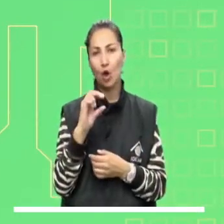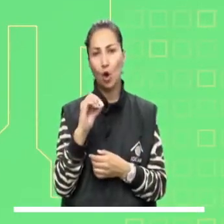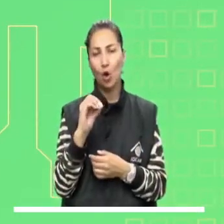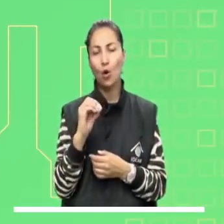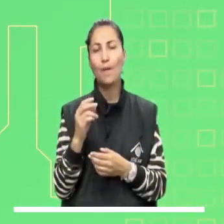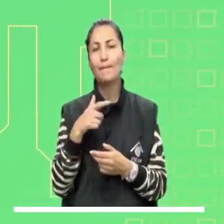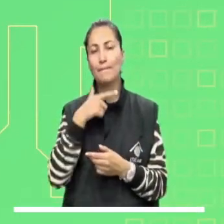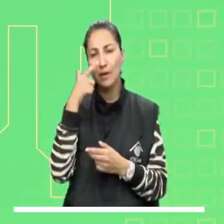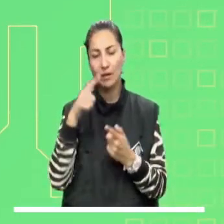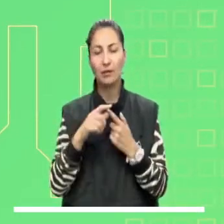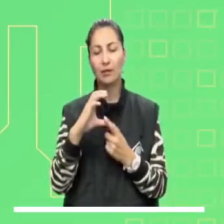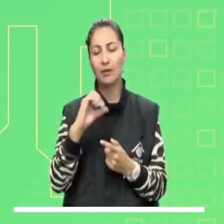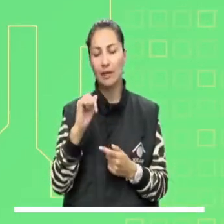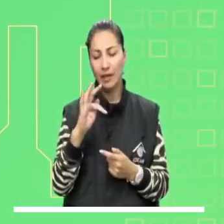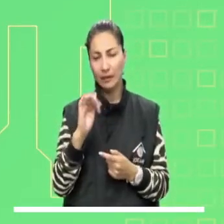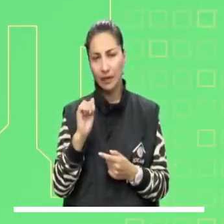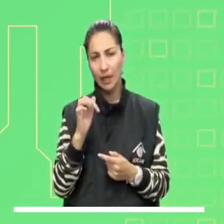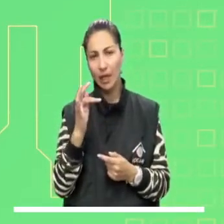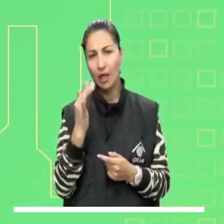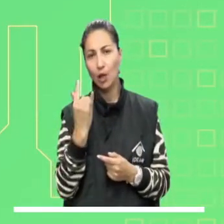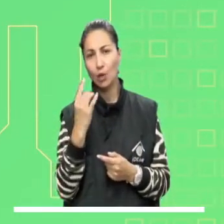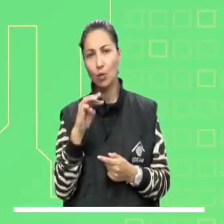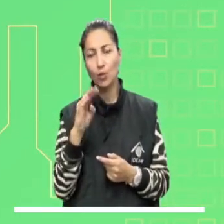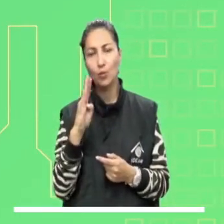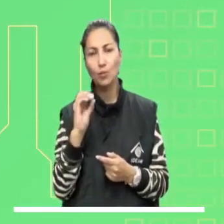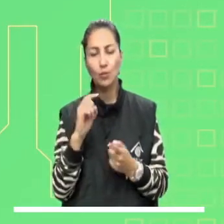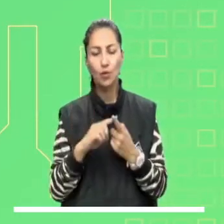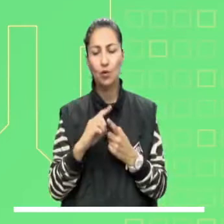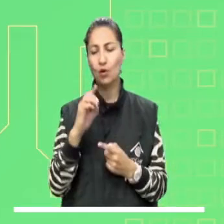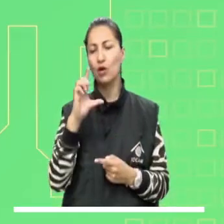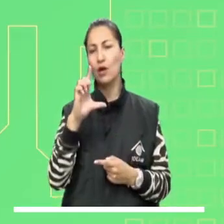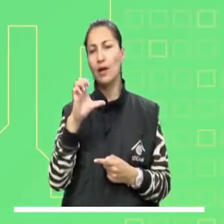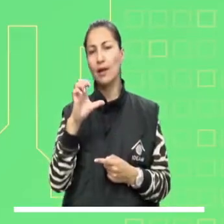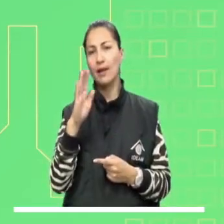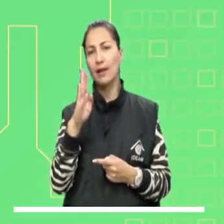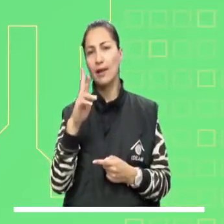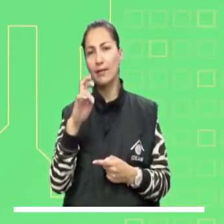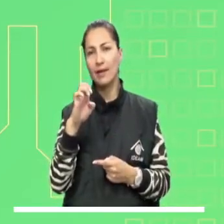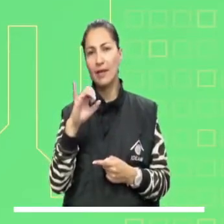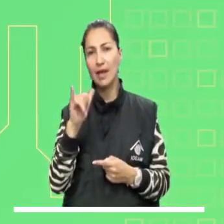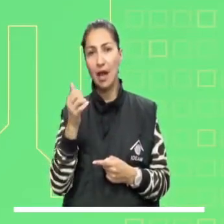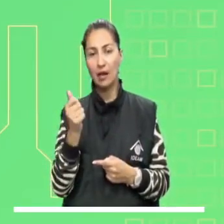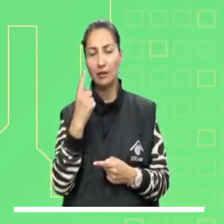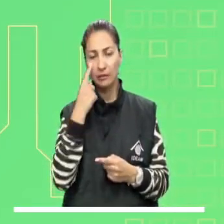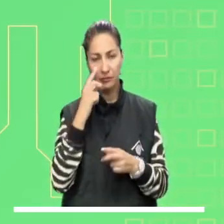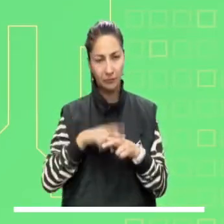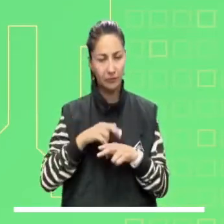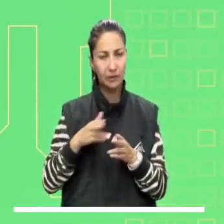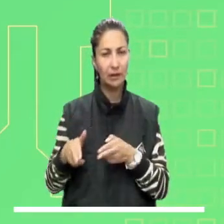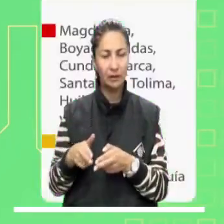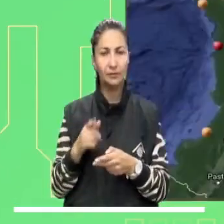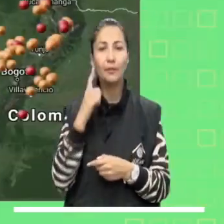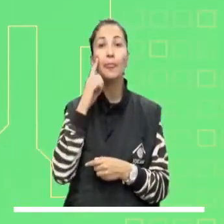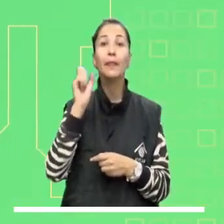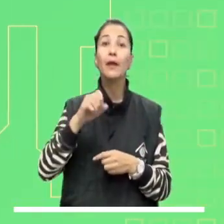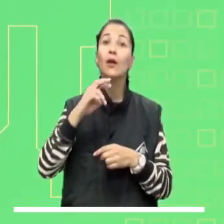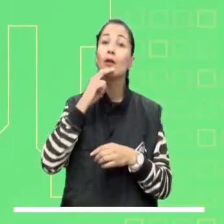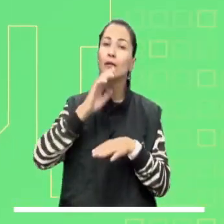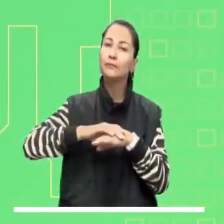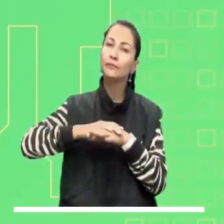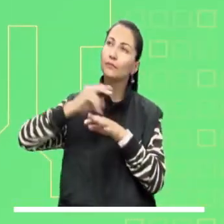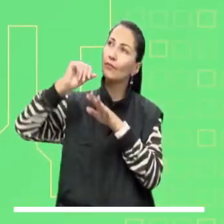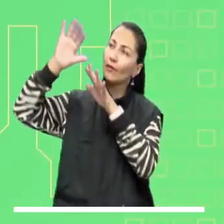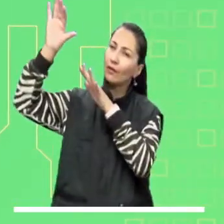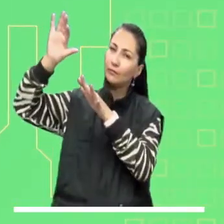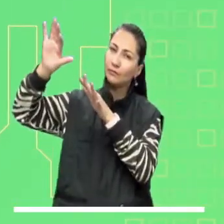afluentes del río Blanco en la Orinoquía, ríos del Catatumbo, cuenca del río Lebrija y ríos de Antioquia en la región andina. Alerta